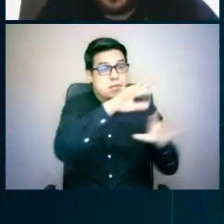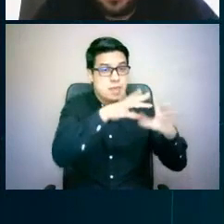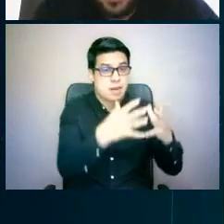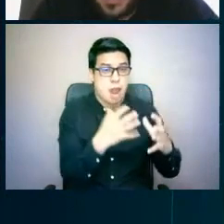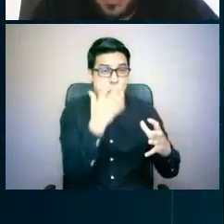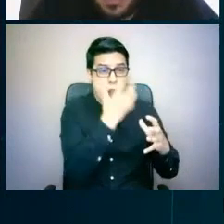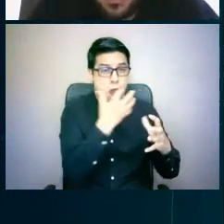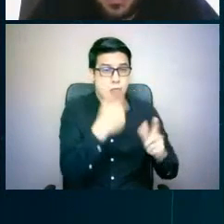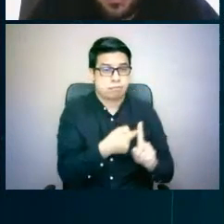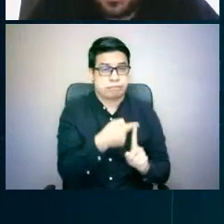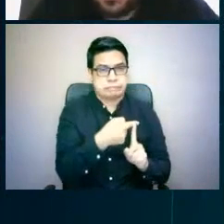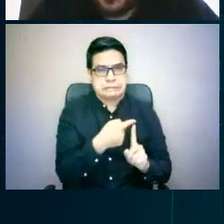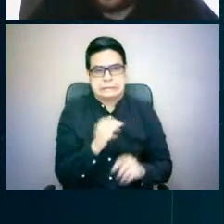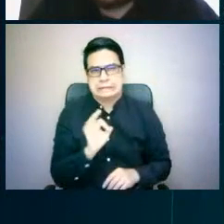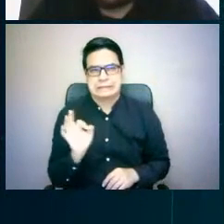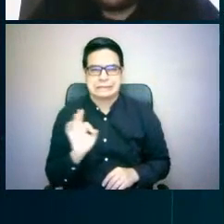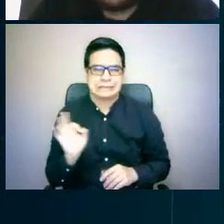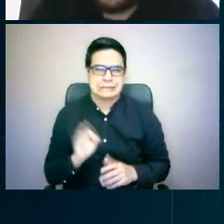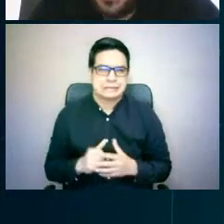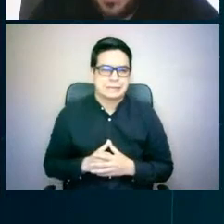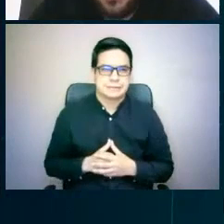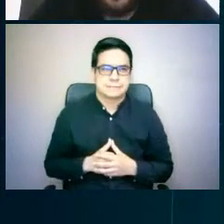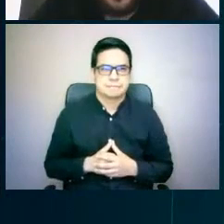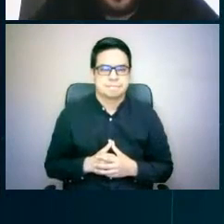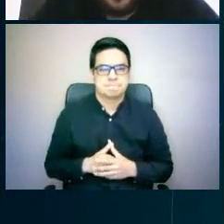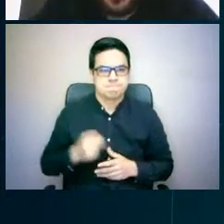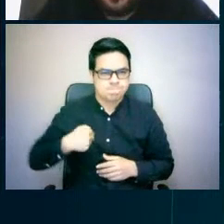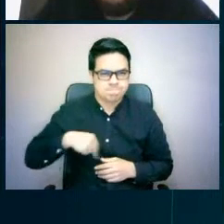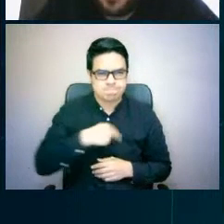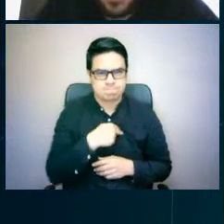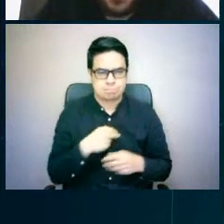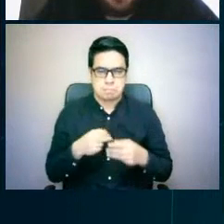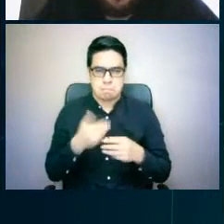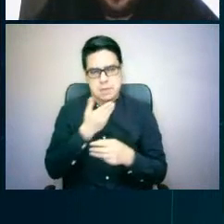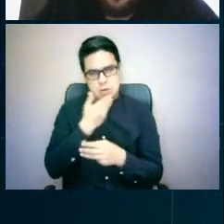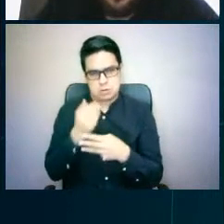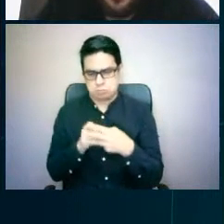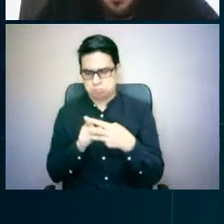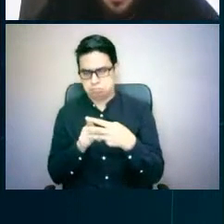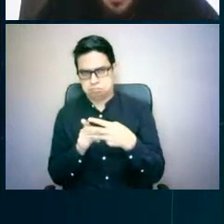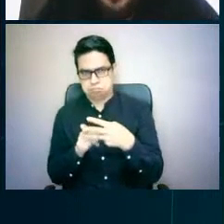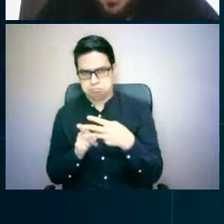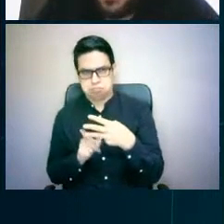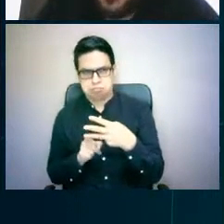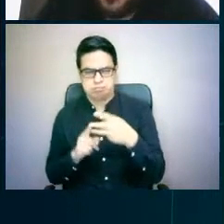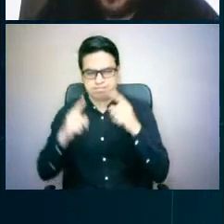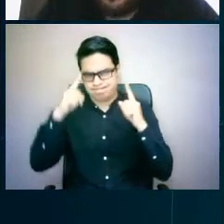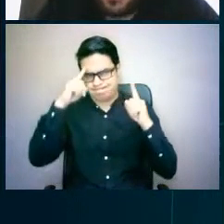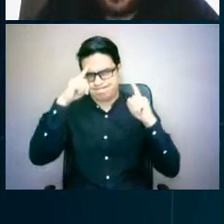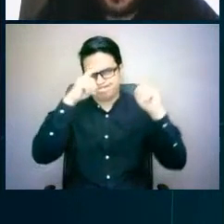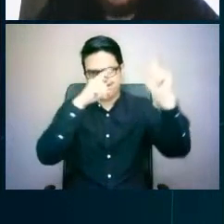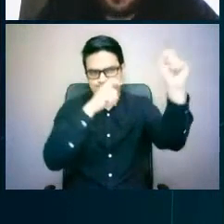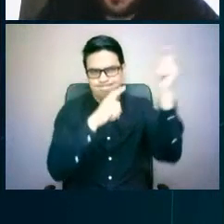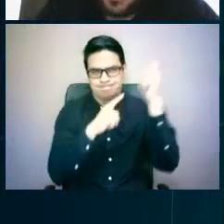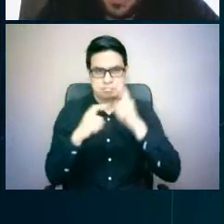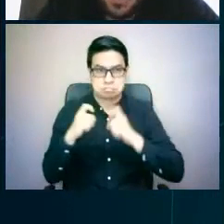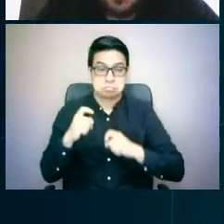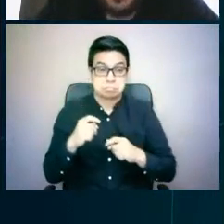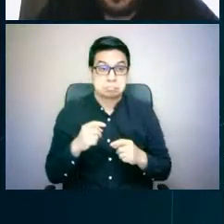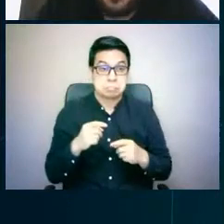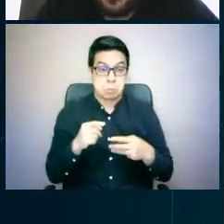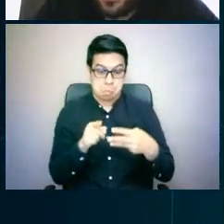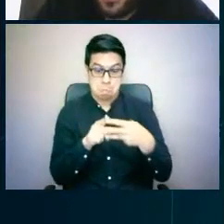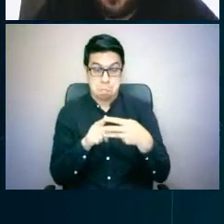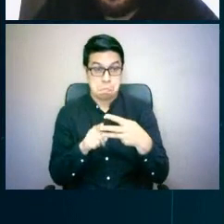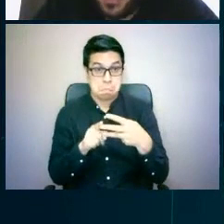Pues cabe resaltar que estas alternativas se están viendo competitivas para ser